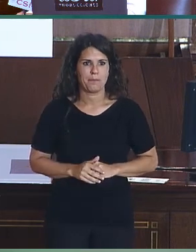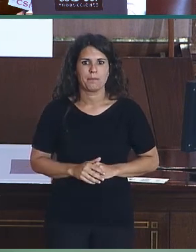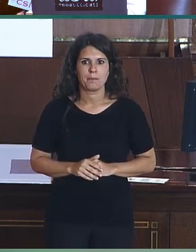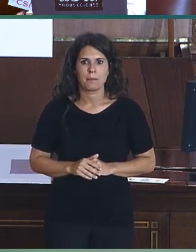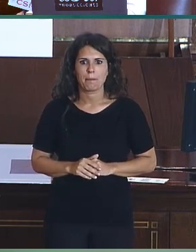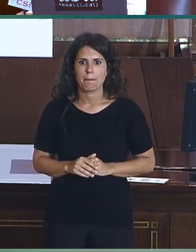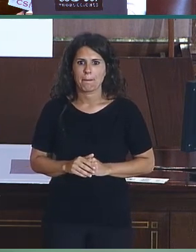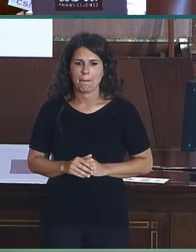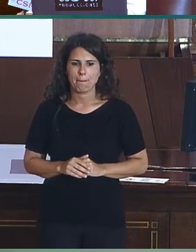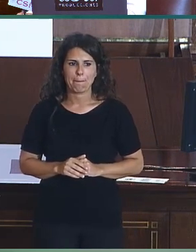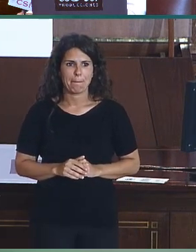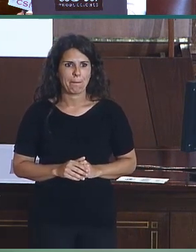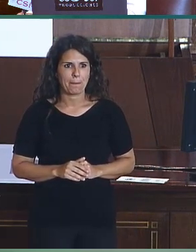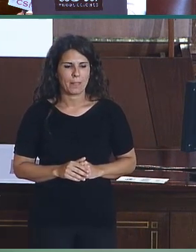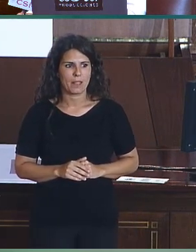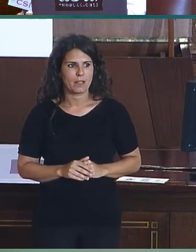Bien.